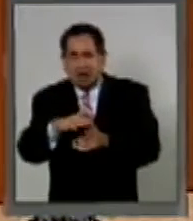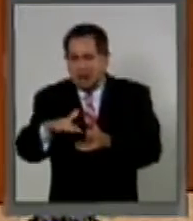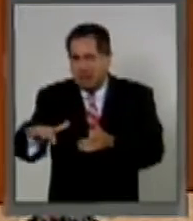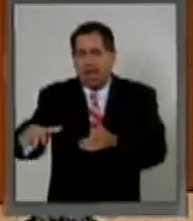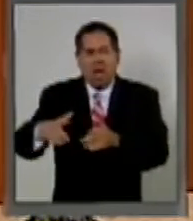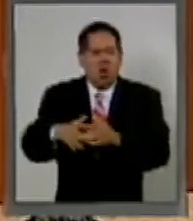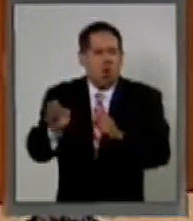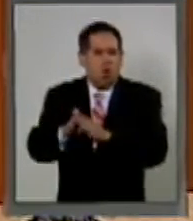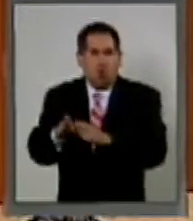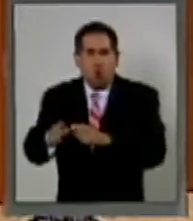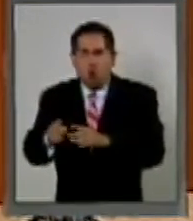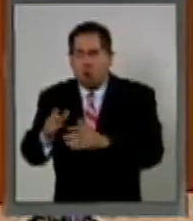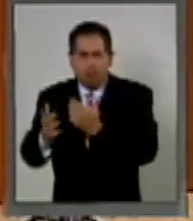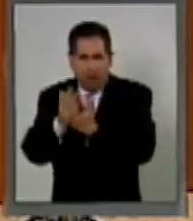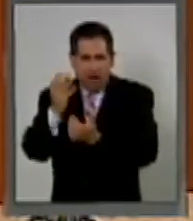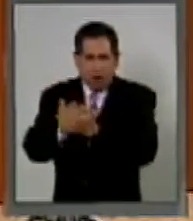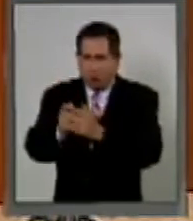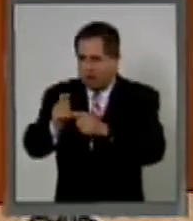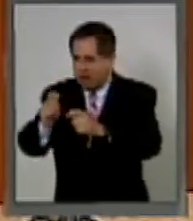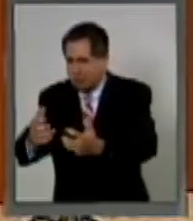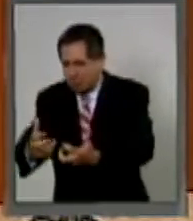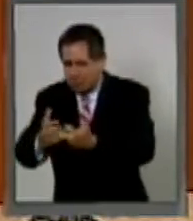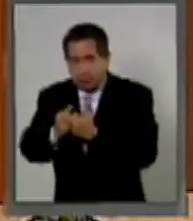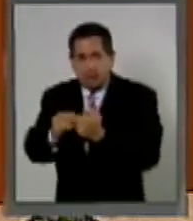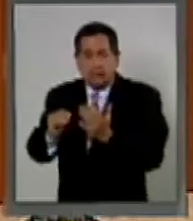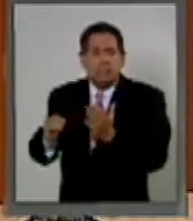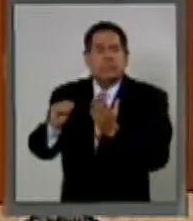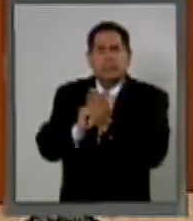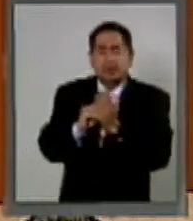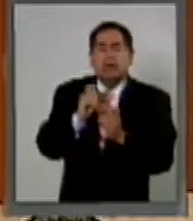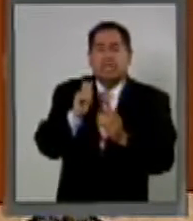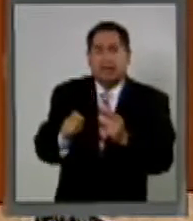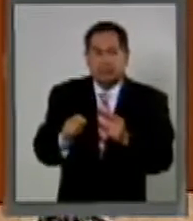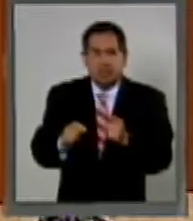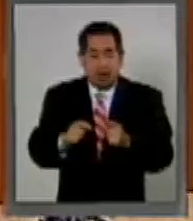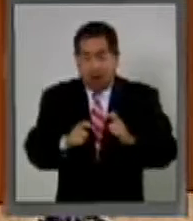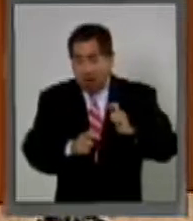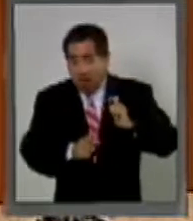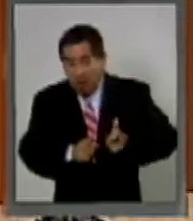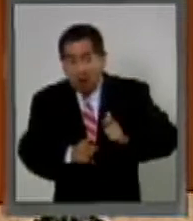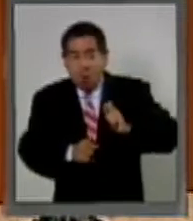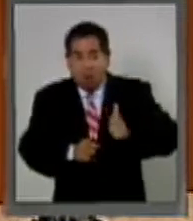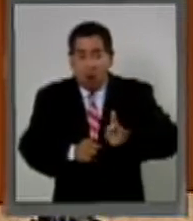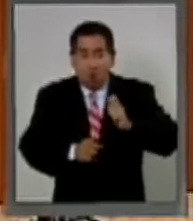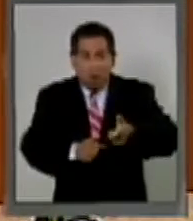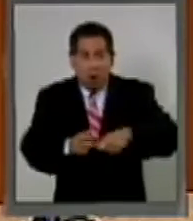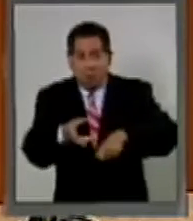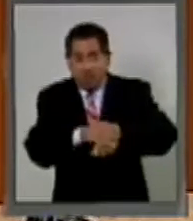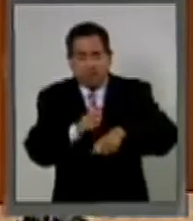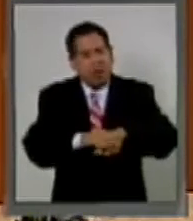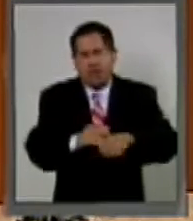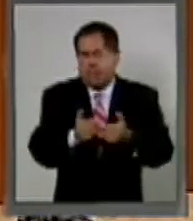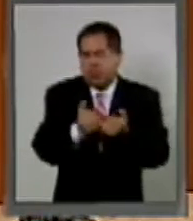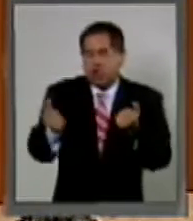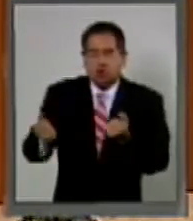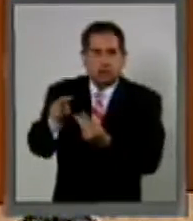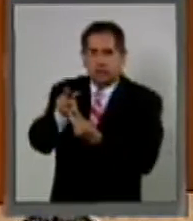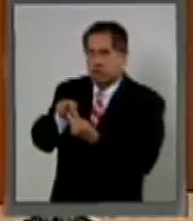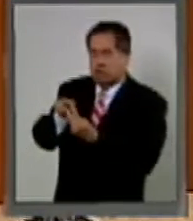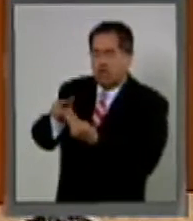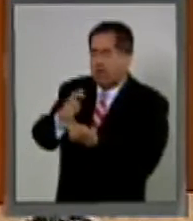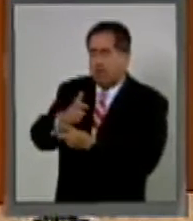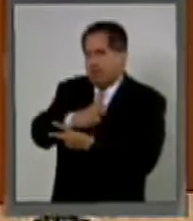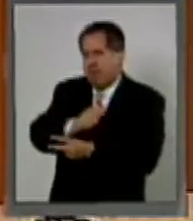se inscriban en el apartado de excepciones al pago de permisos y registros de libretas de